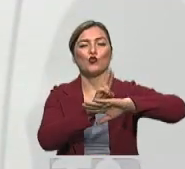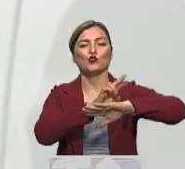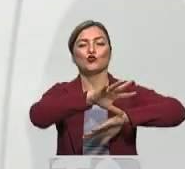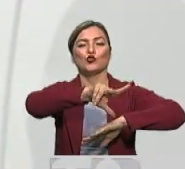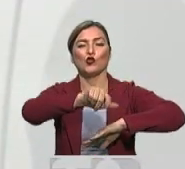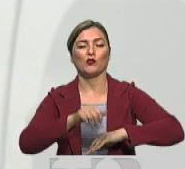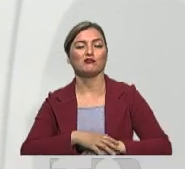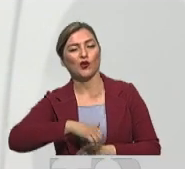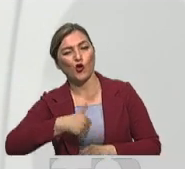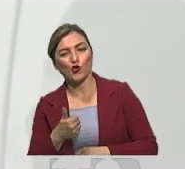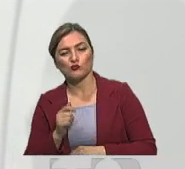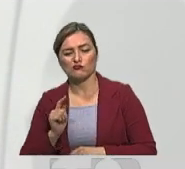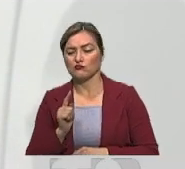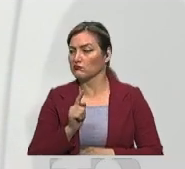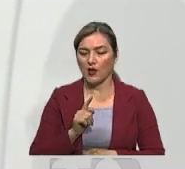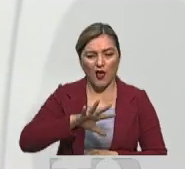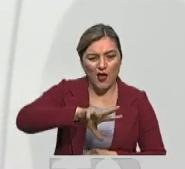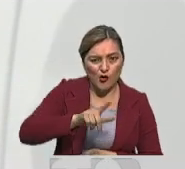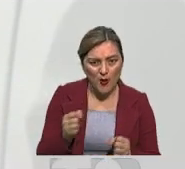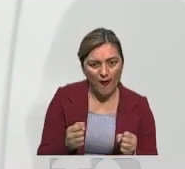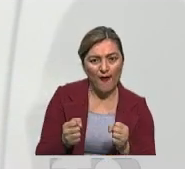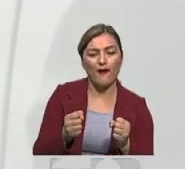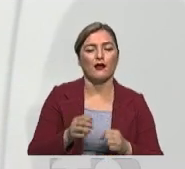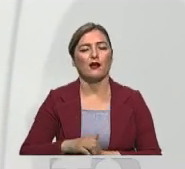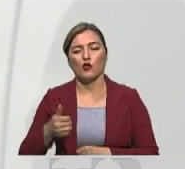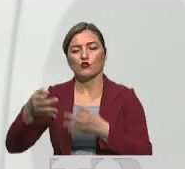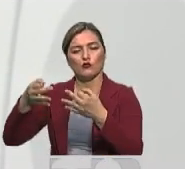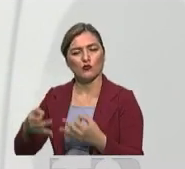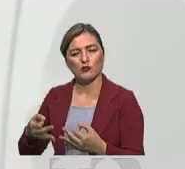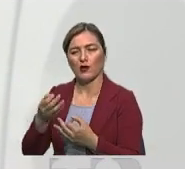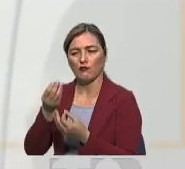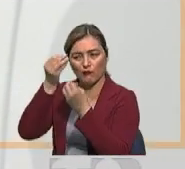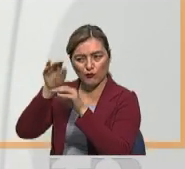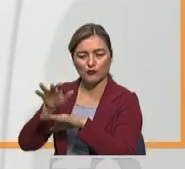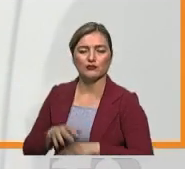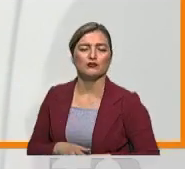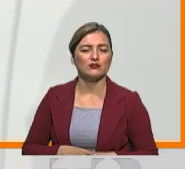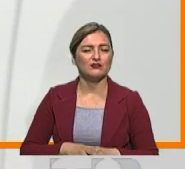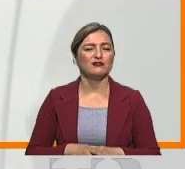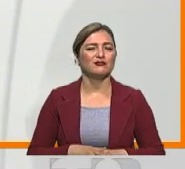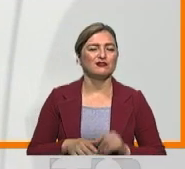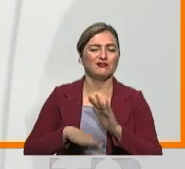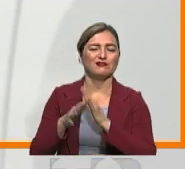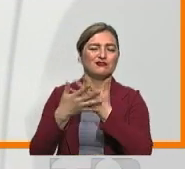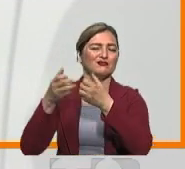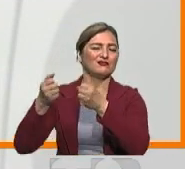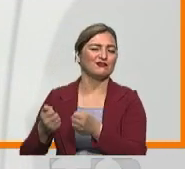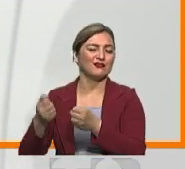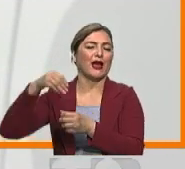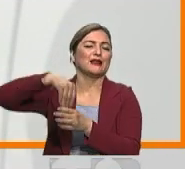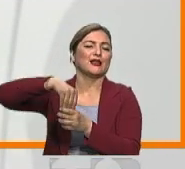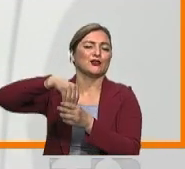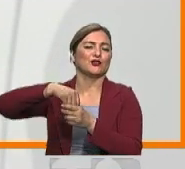delinquir. Otros ejecutan el robo. Unos cuantos más confirman la acción y la reportan. En la mayoría de casos a privados de libertad que desde el interior de los